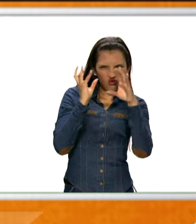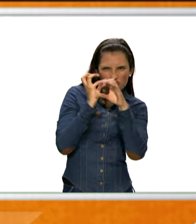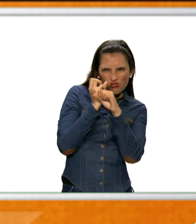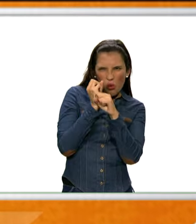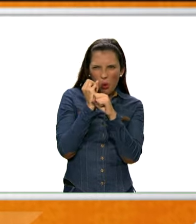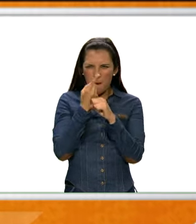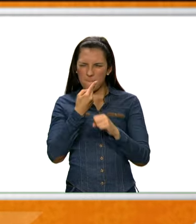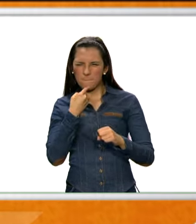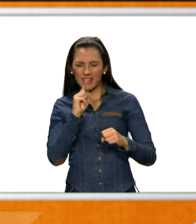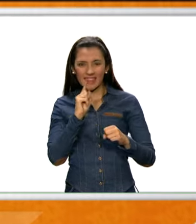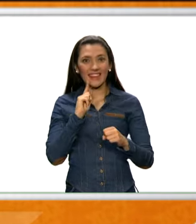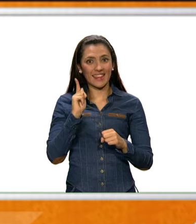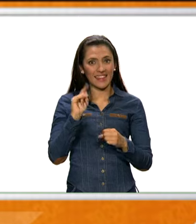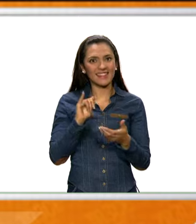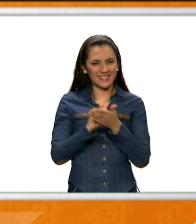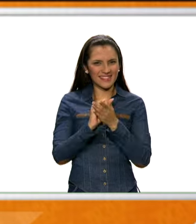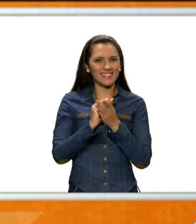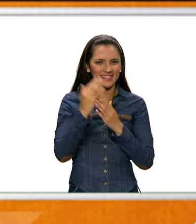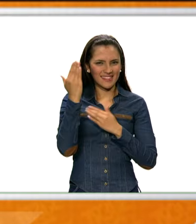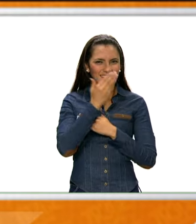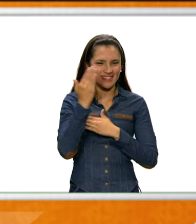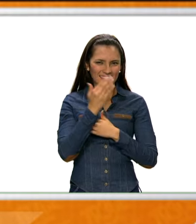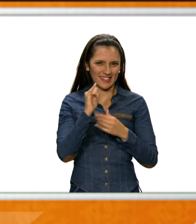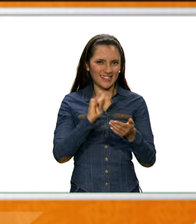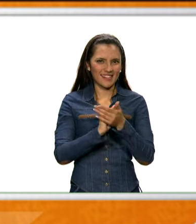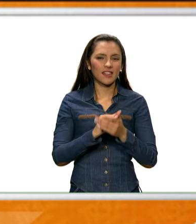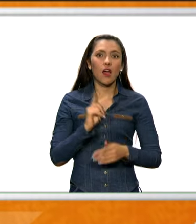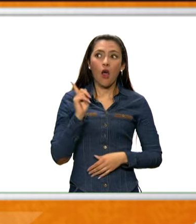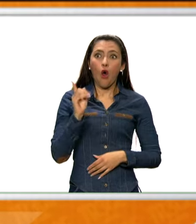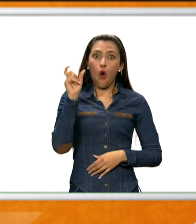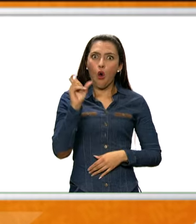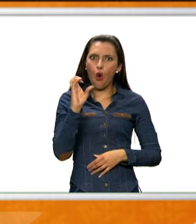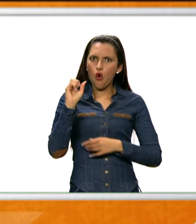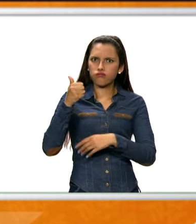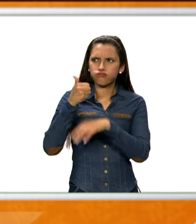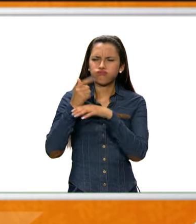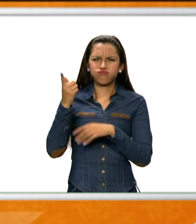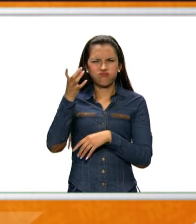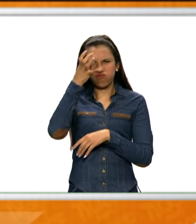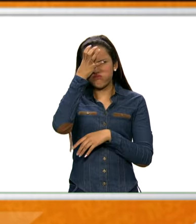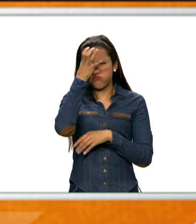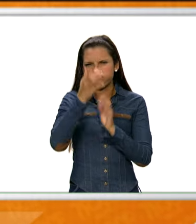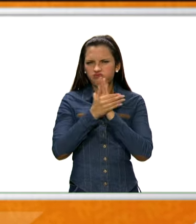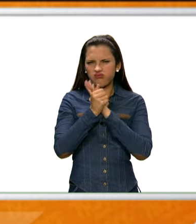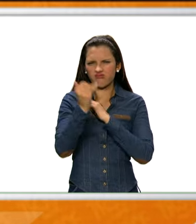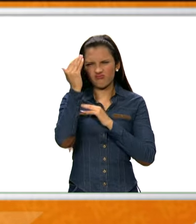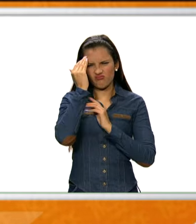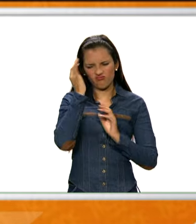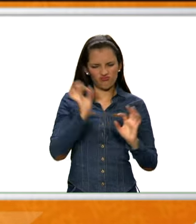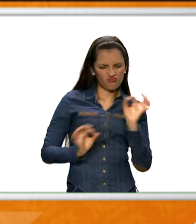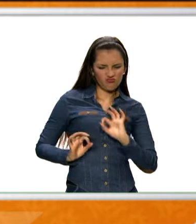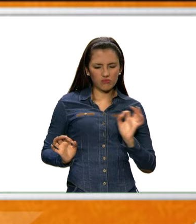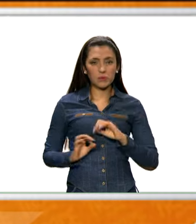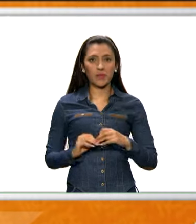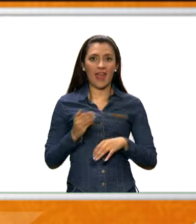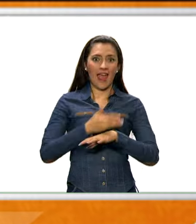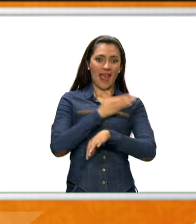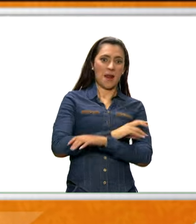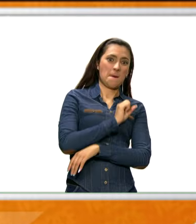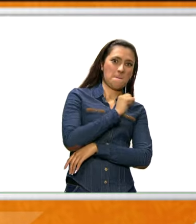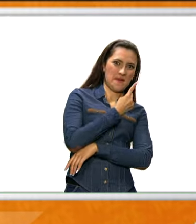la cuestión de thriller que Robert Rodríguez lo sabe hacer muy bien. Ha sido un gran proyecto, estamos en la tercera